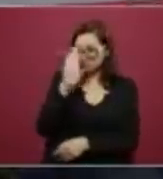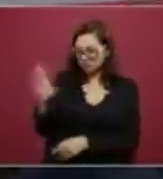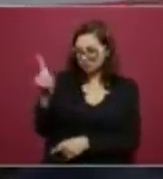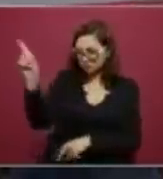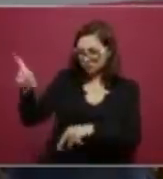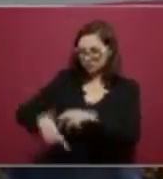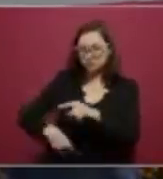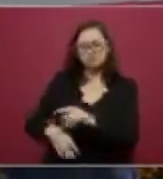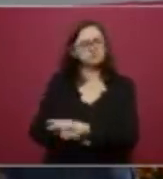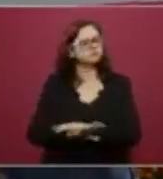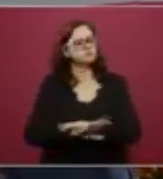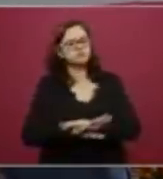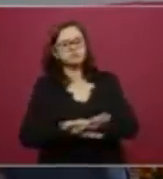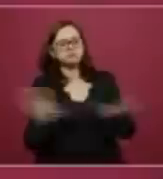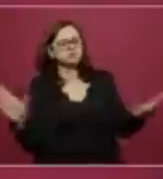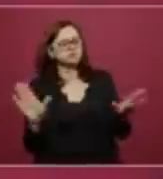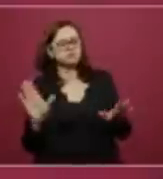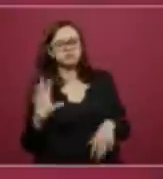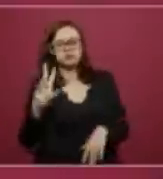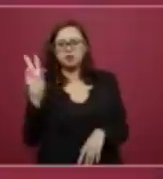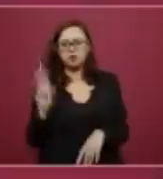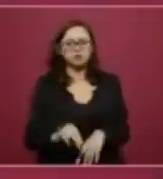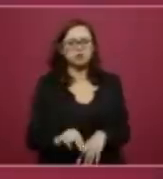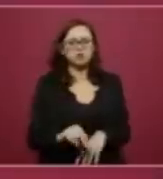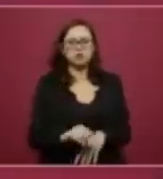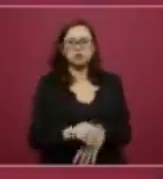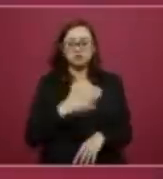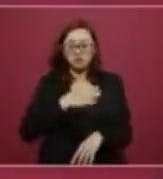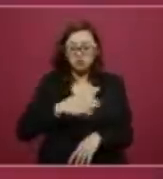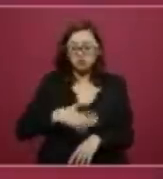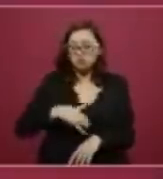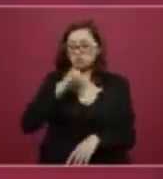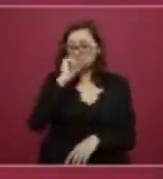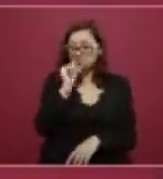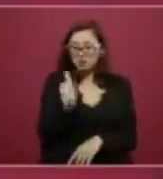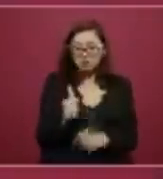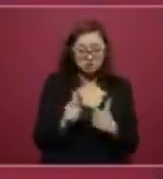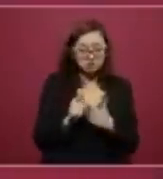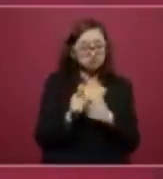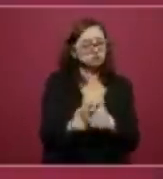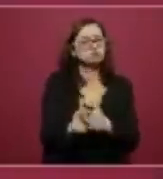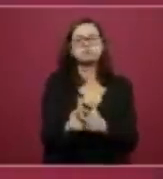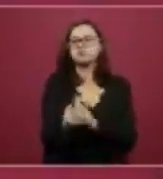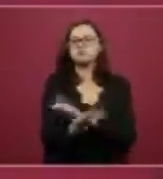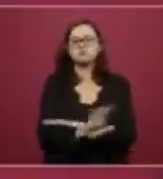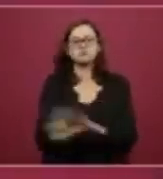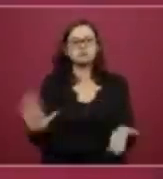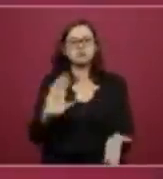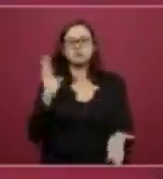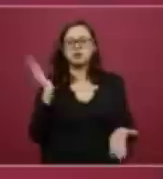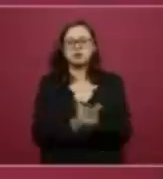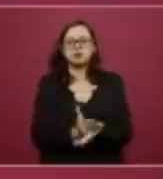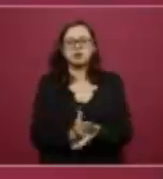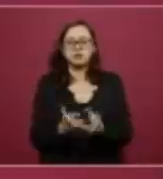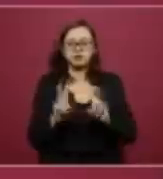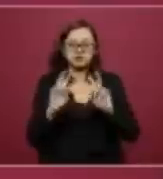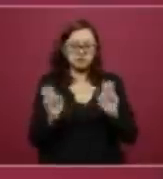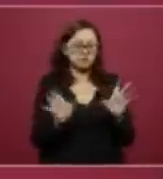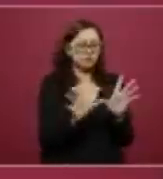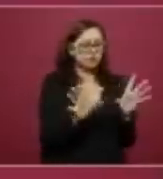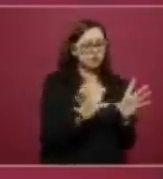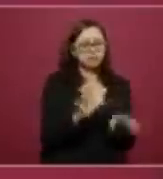eso cambia. Ni una injusticia más en el caso del Infonavit, ni en ningún